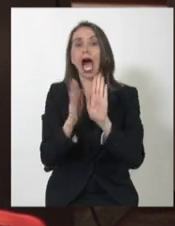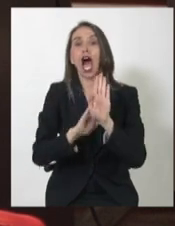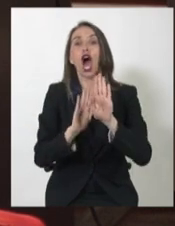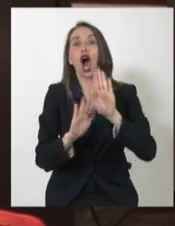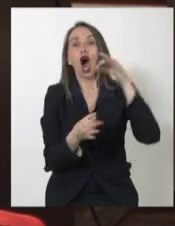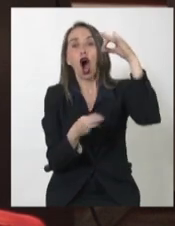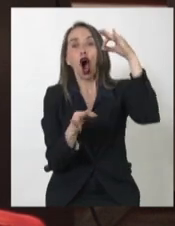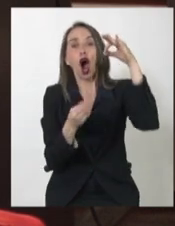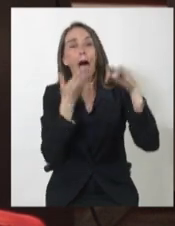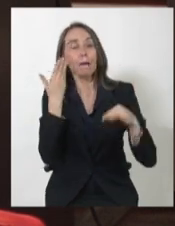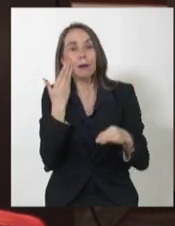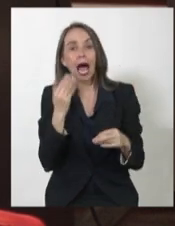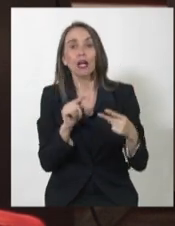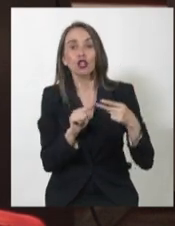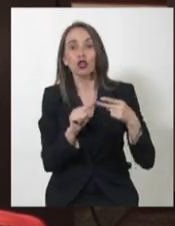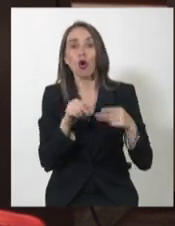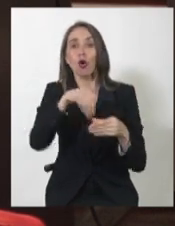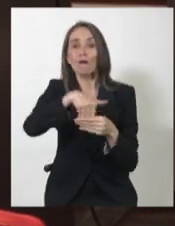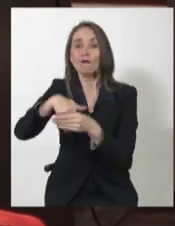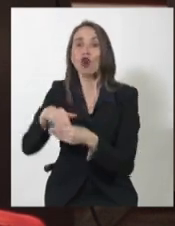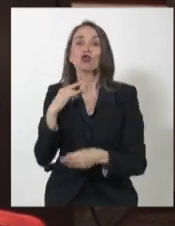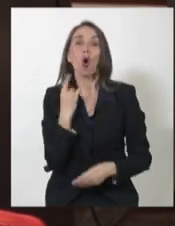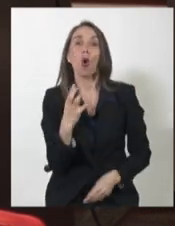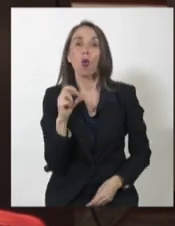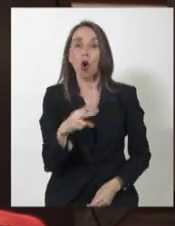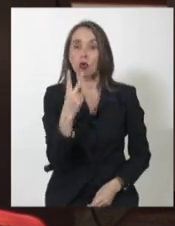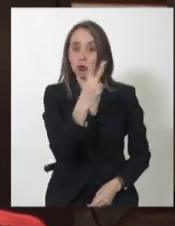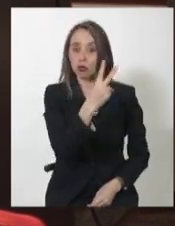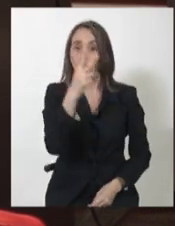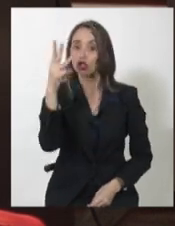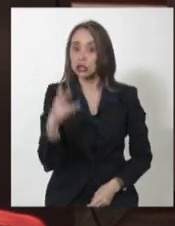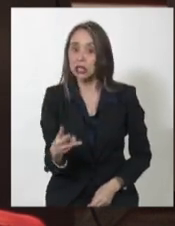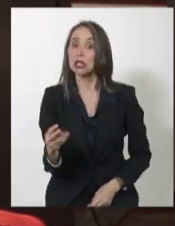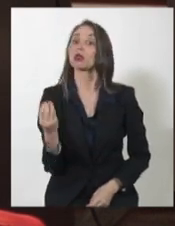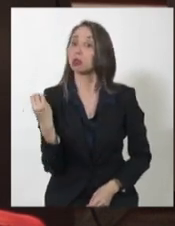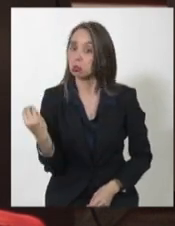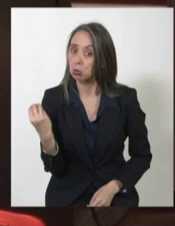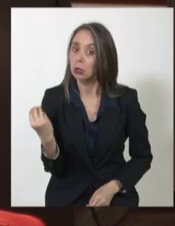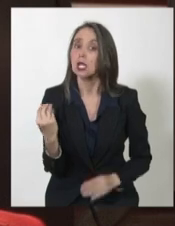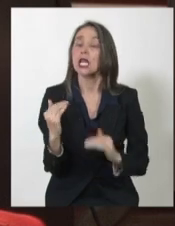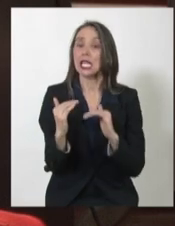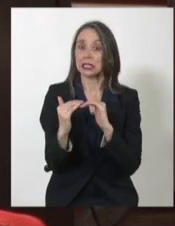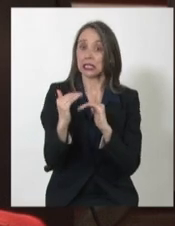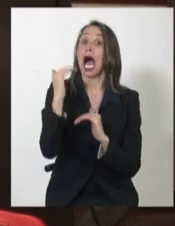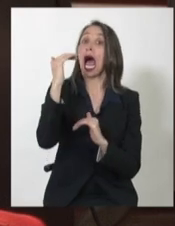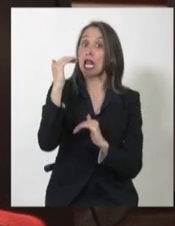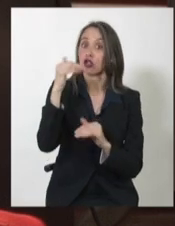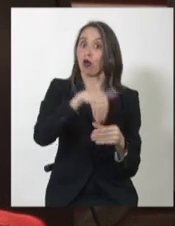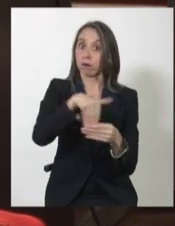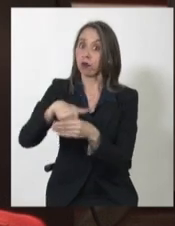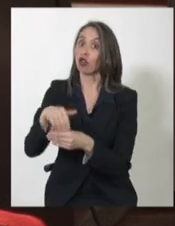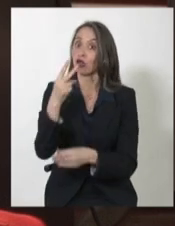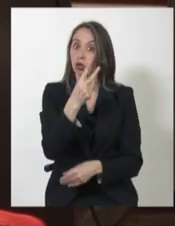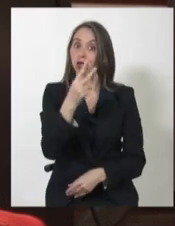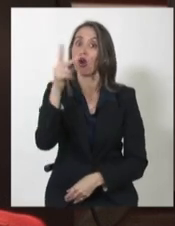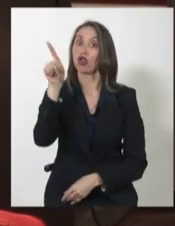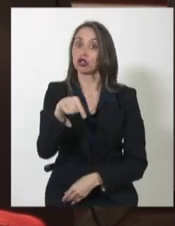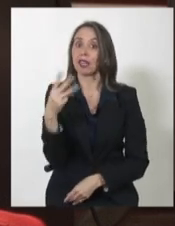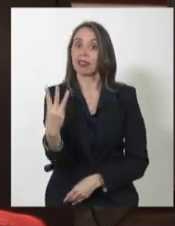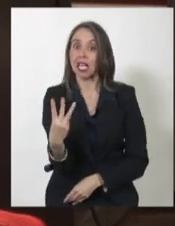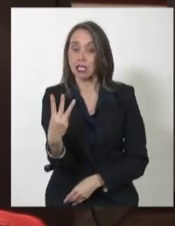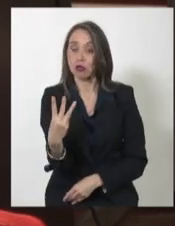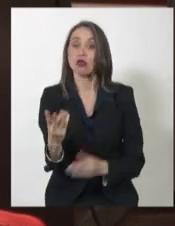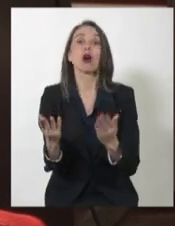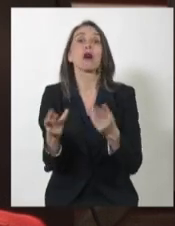Sí. El quórum de 2/3 yo lo encuentro muy apropiado, encuentro que es un quórum elevado, va a permitir